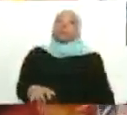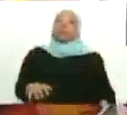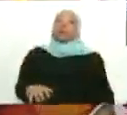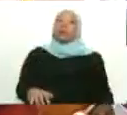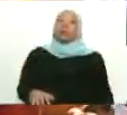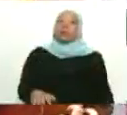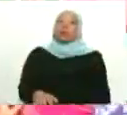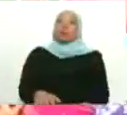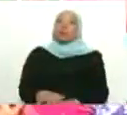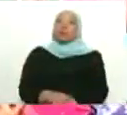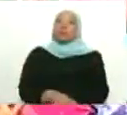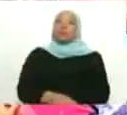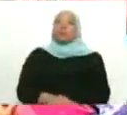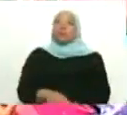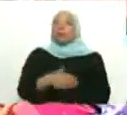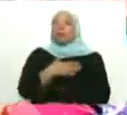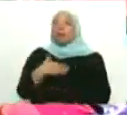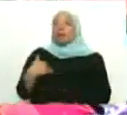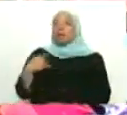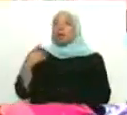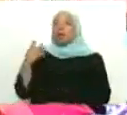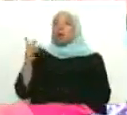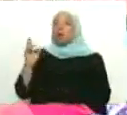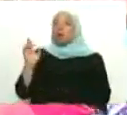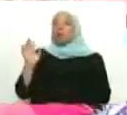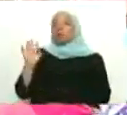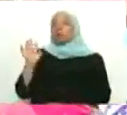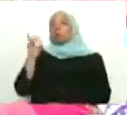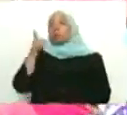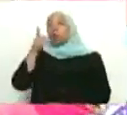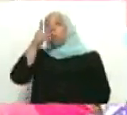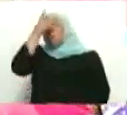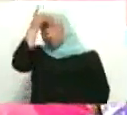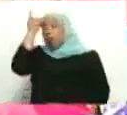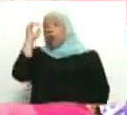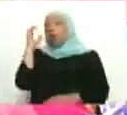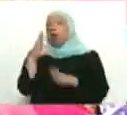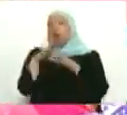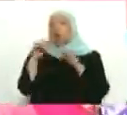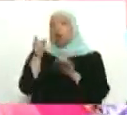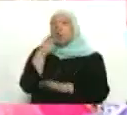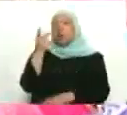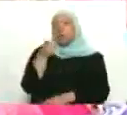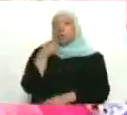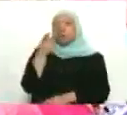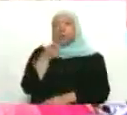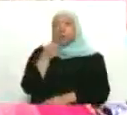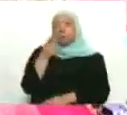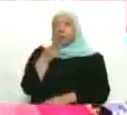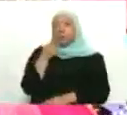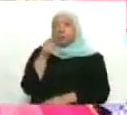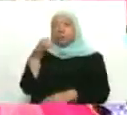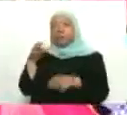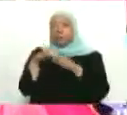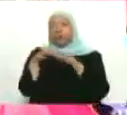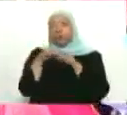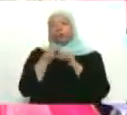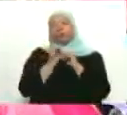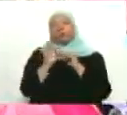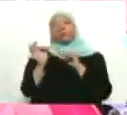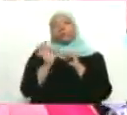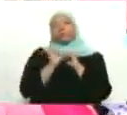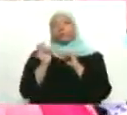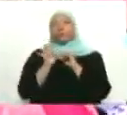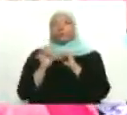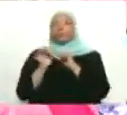aquí quisieron venir todas las direcciones políticas de los equipos municipales